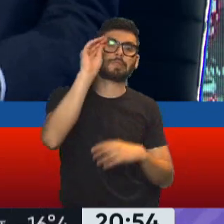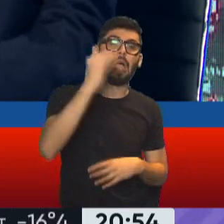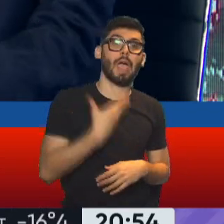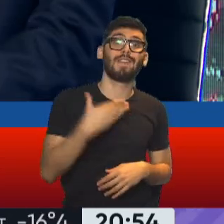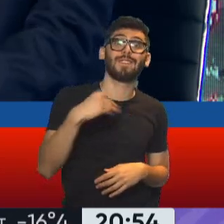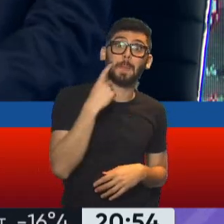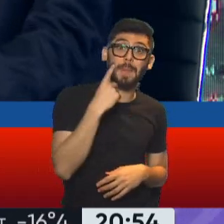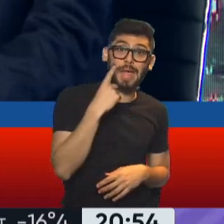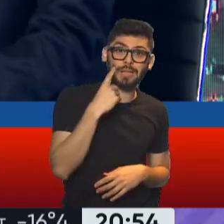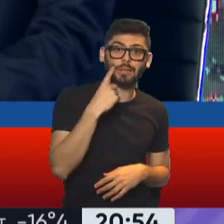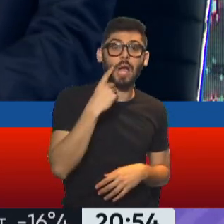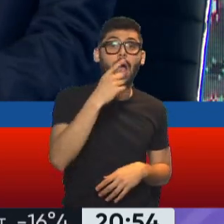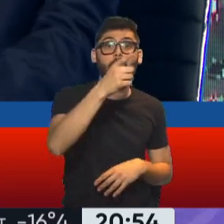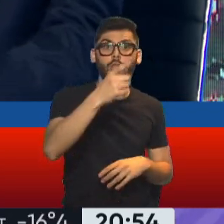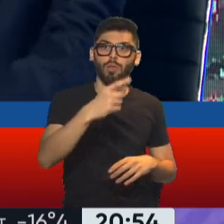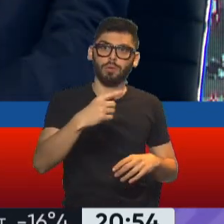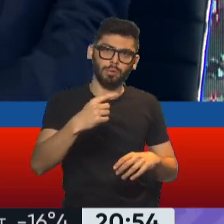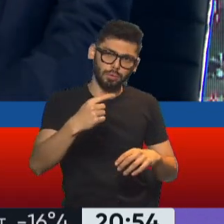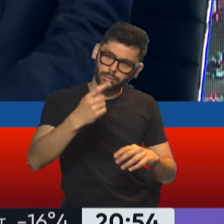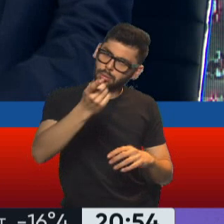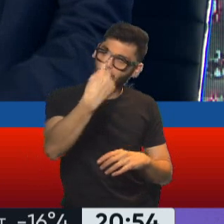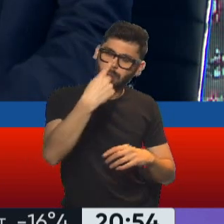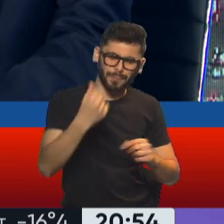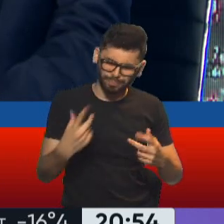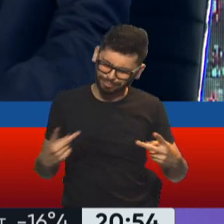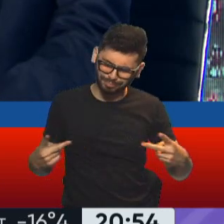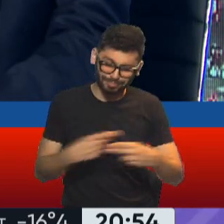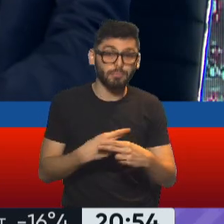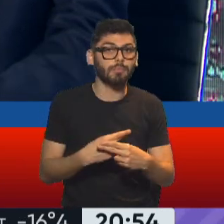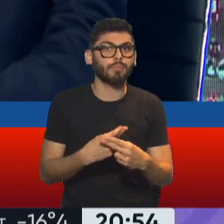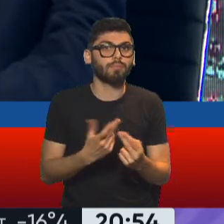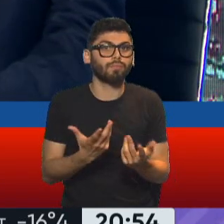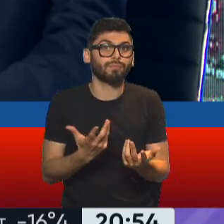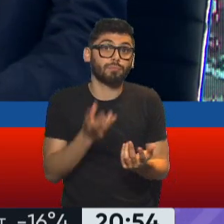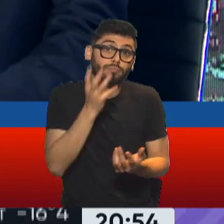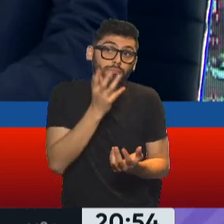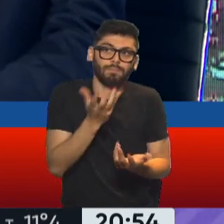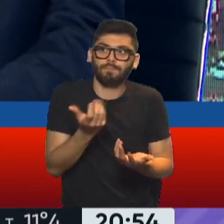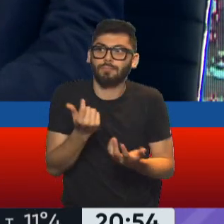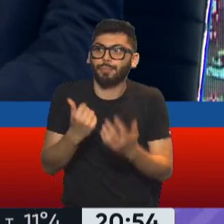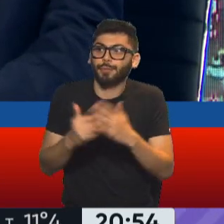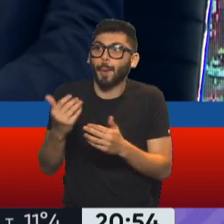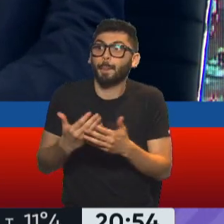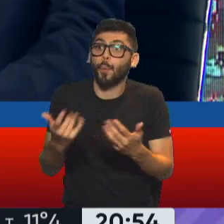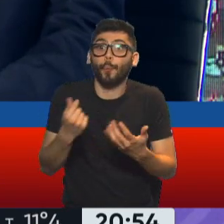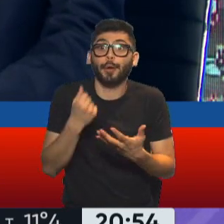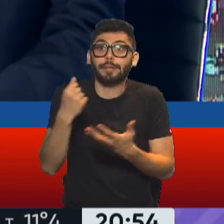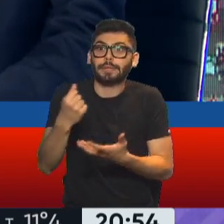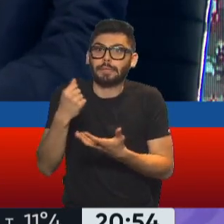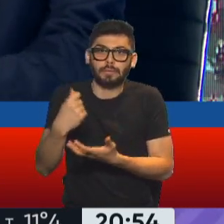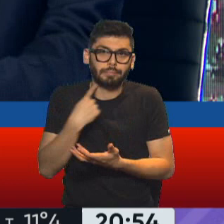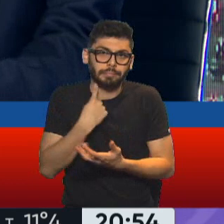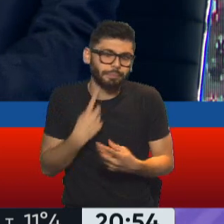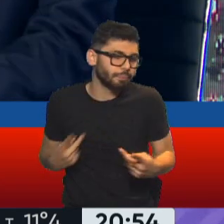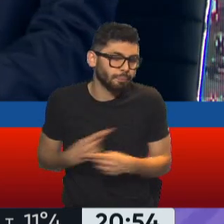hubo un violento ajuste, todo lo que tiene que ver con obra pública fue de las partidas que más sufrieron ese